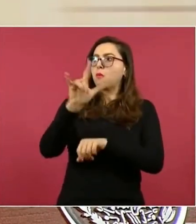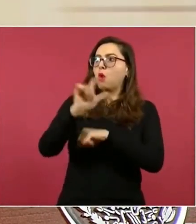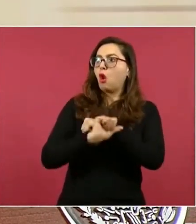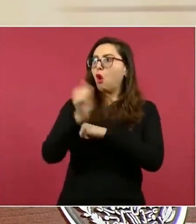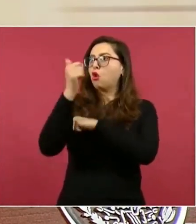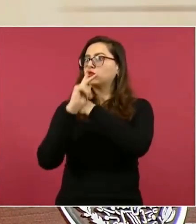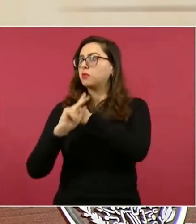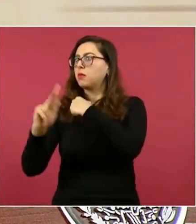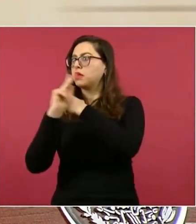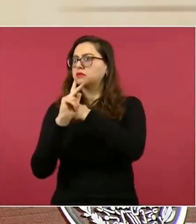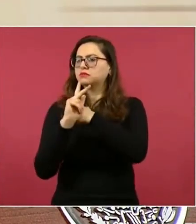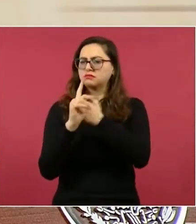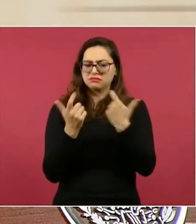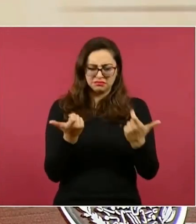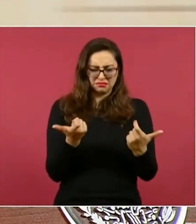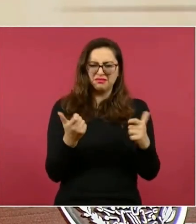a